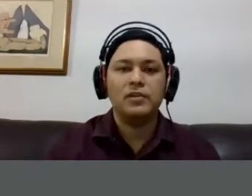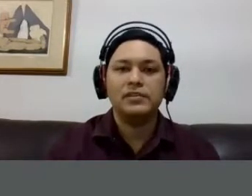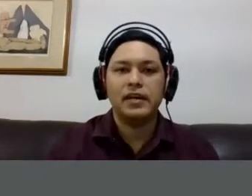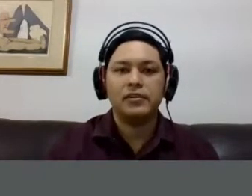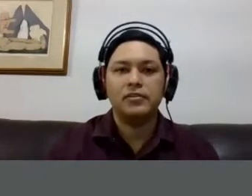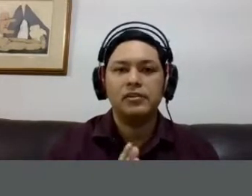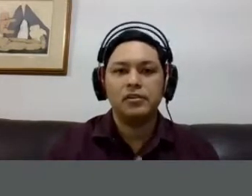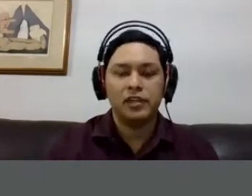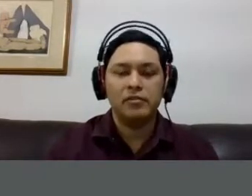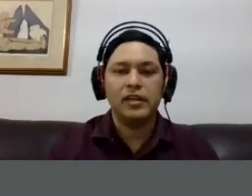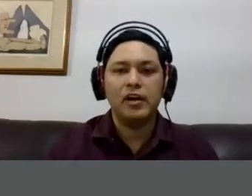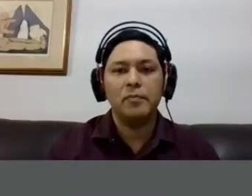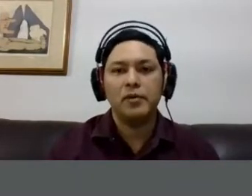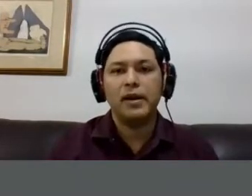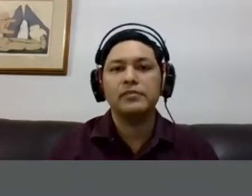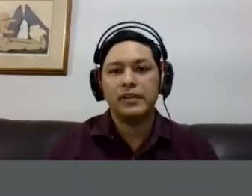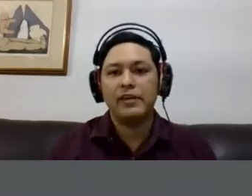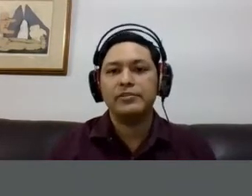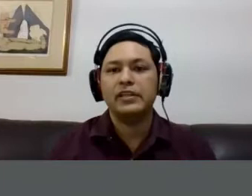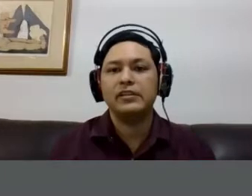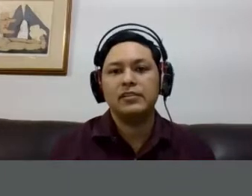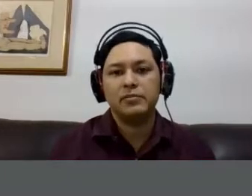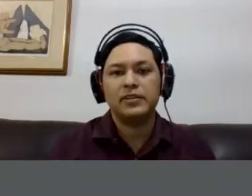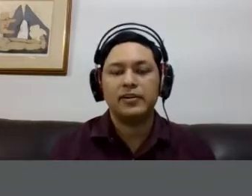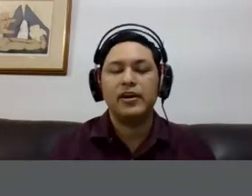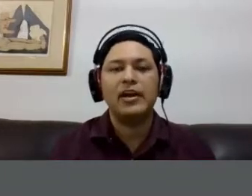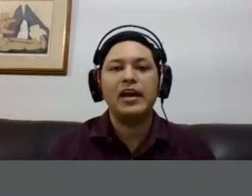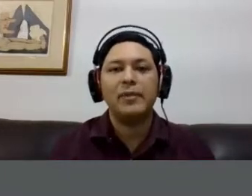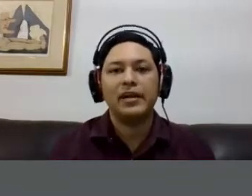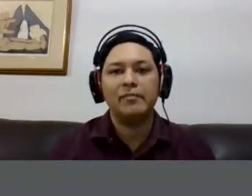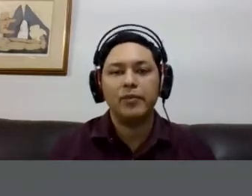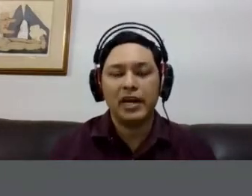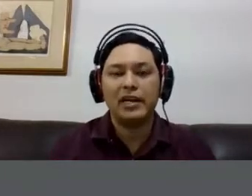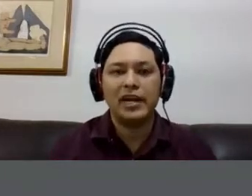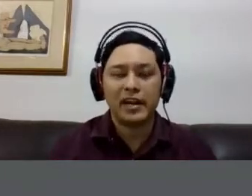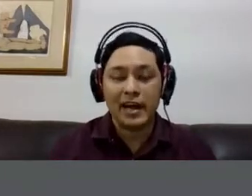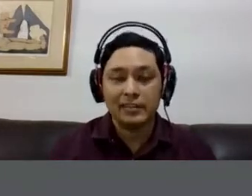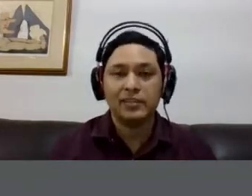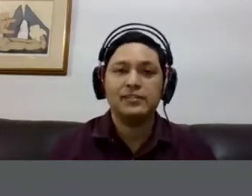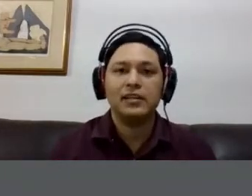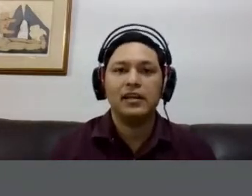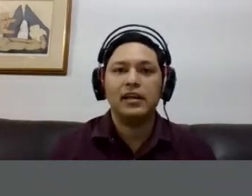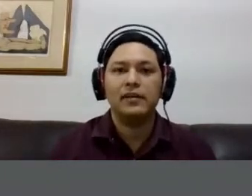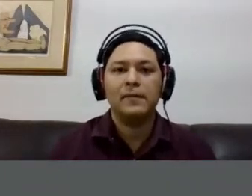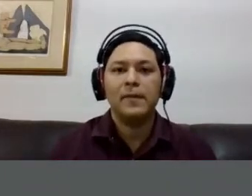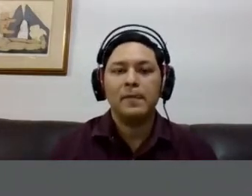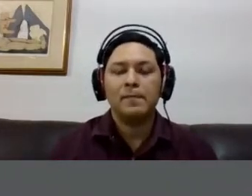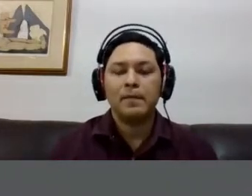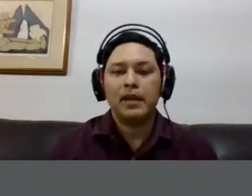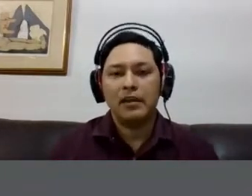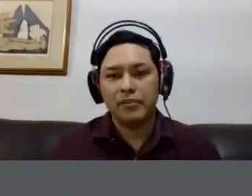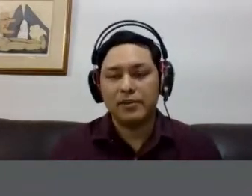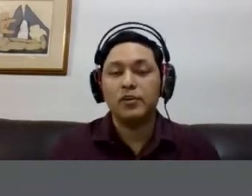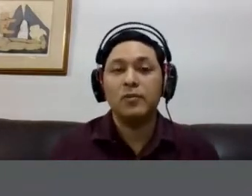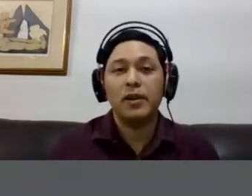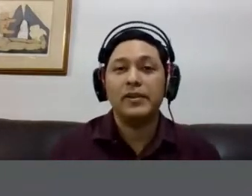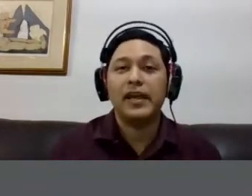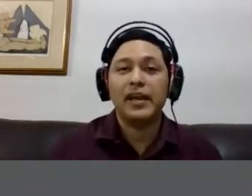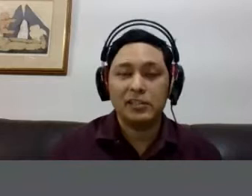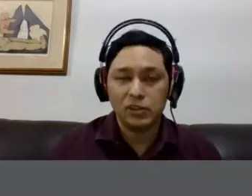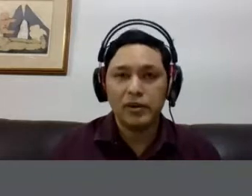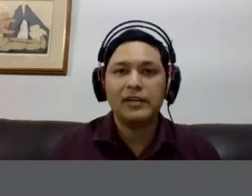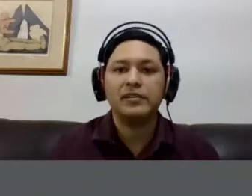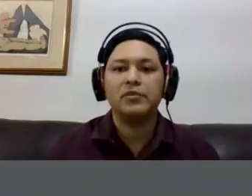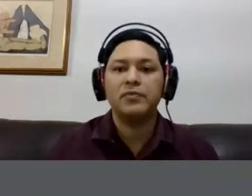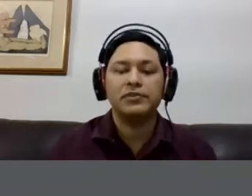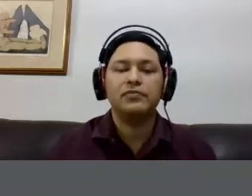primero es comenzar con el video, pero para ustedes docentes hemos desarrollado la guía para que puedan leer antes la información complementaria